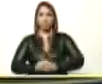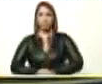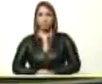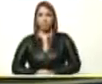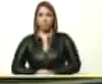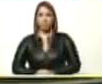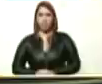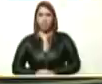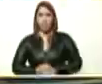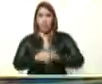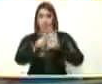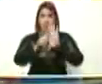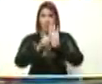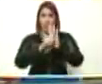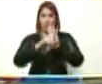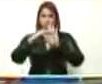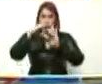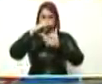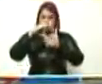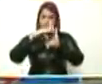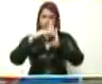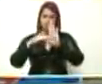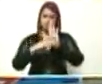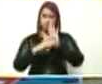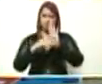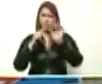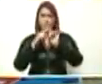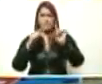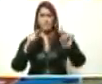leyes, leyes de primer orden, para el país,